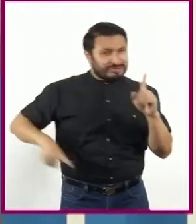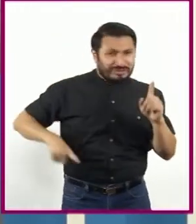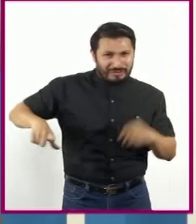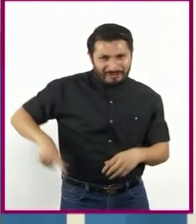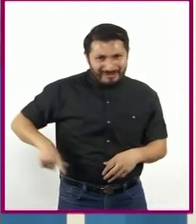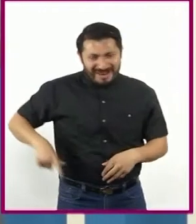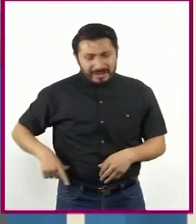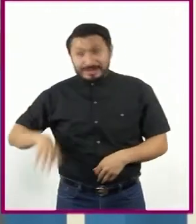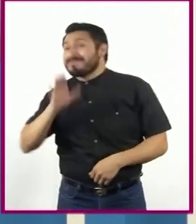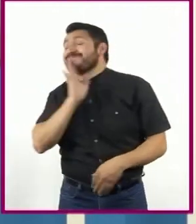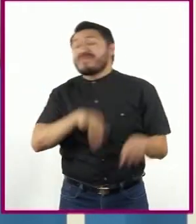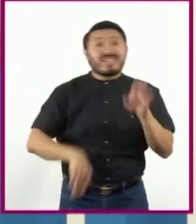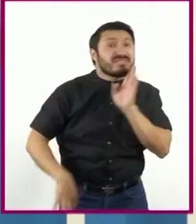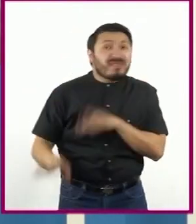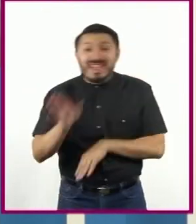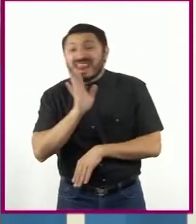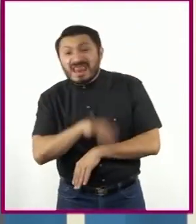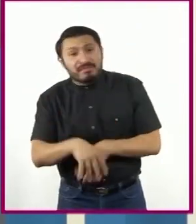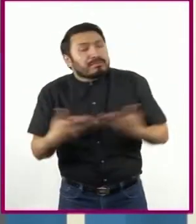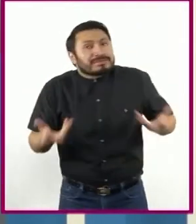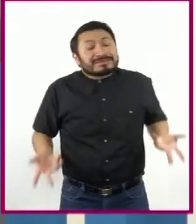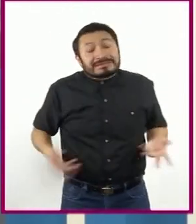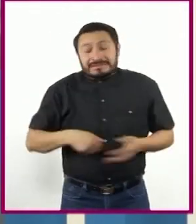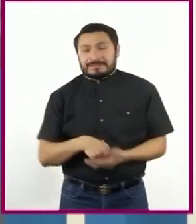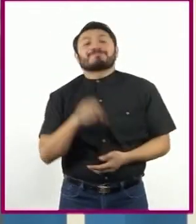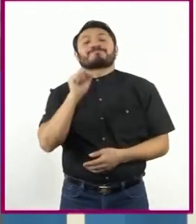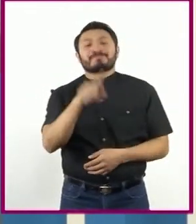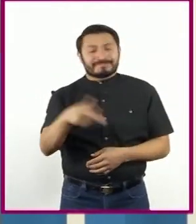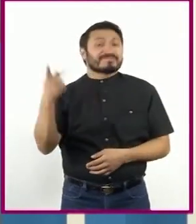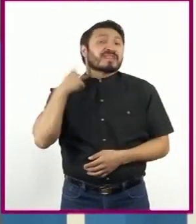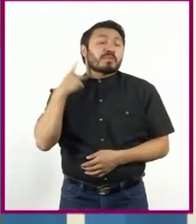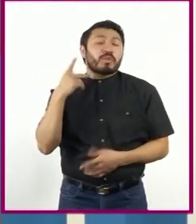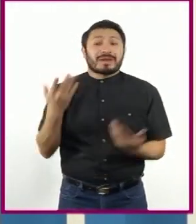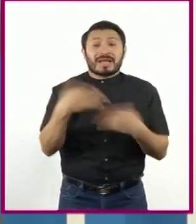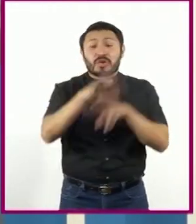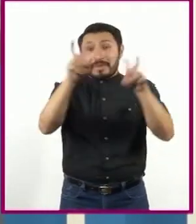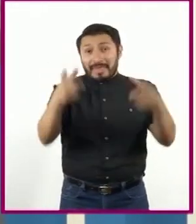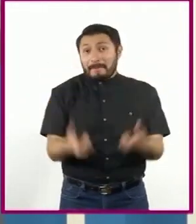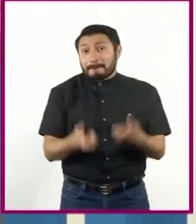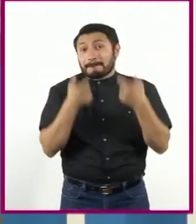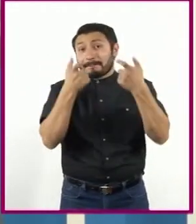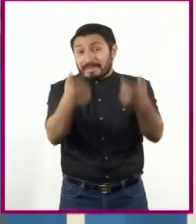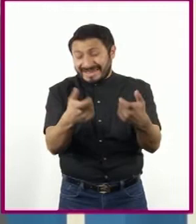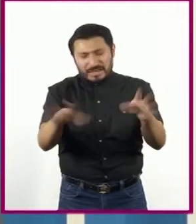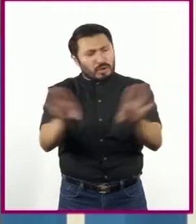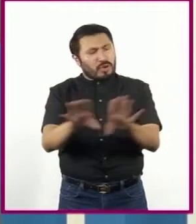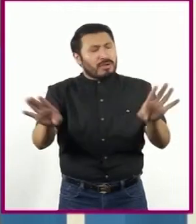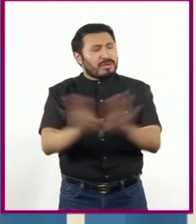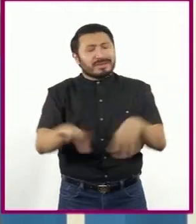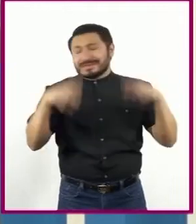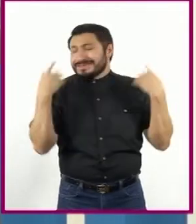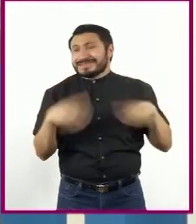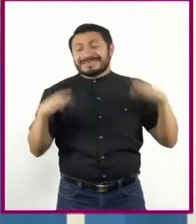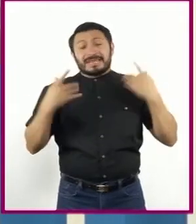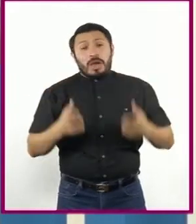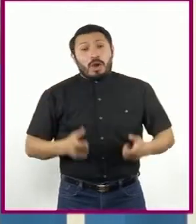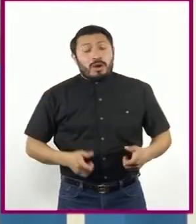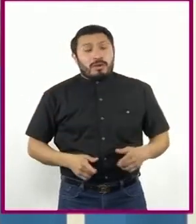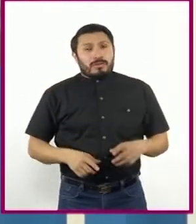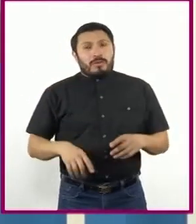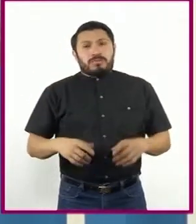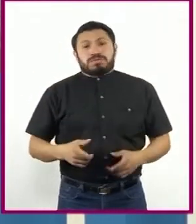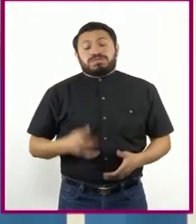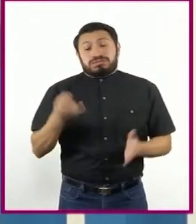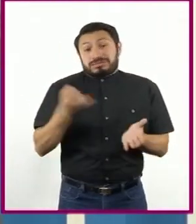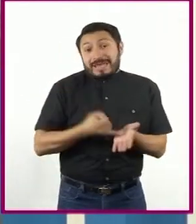inestables e impopulares. Además, las políticas económicas provocaron principalmente el crecimiento de la